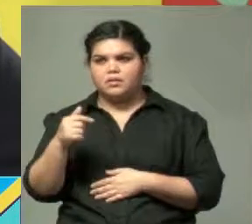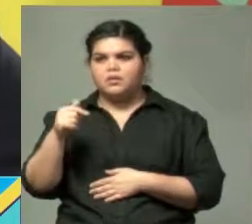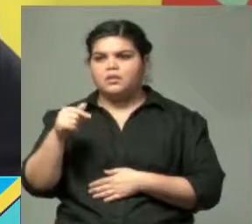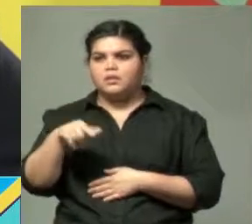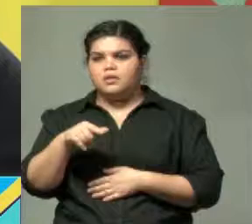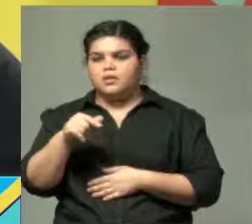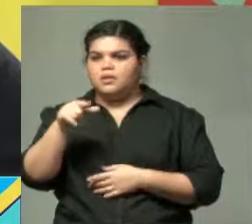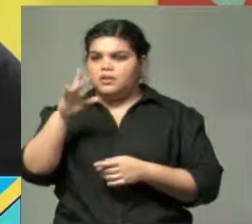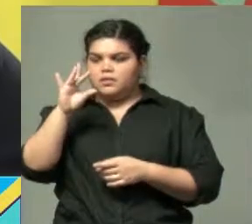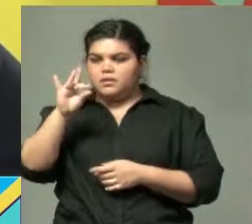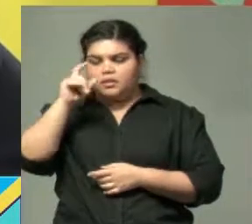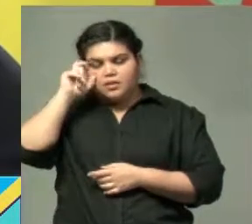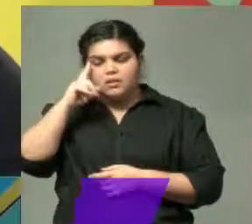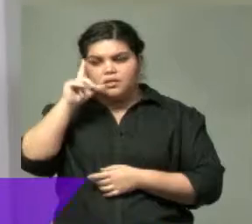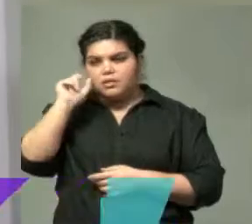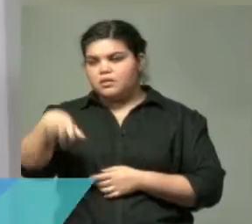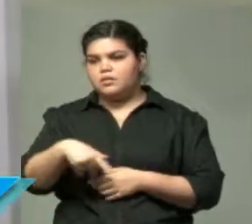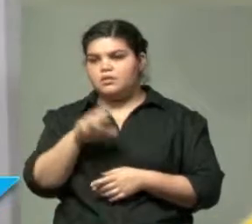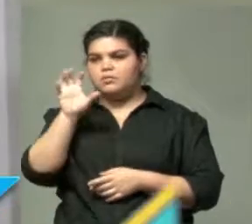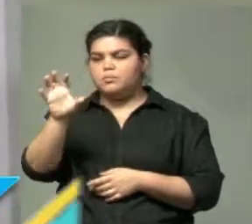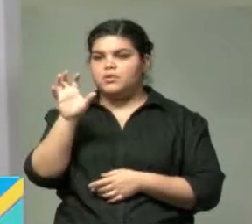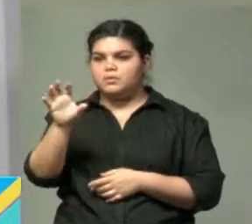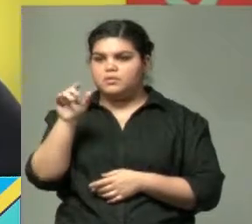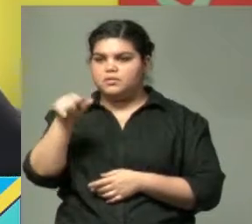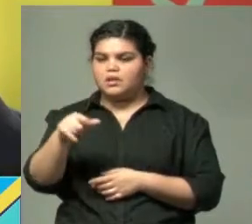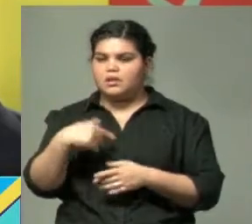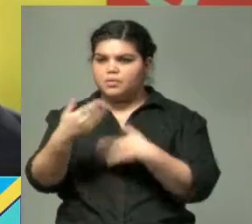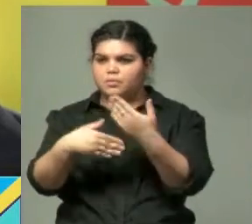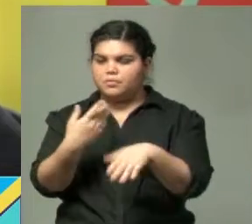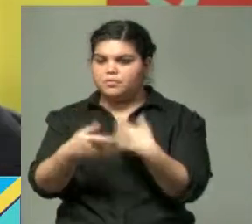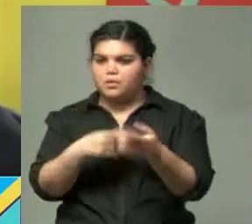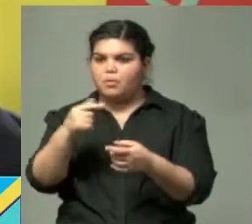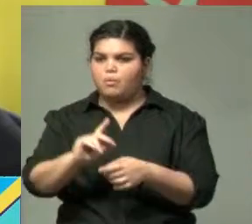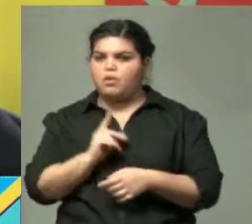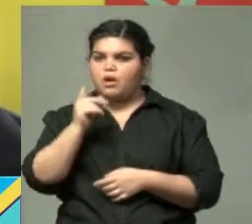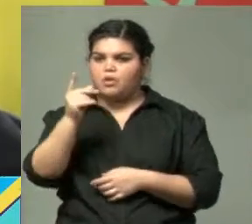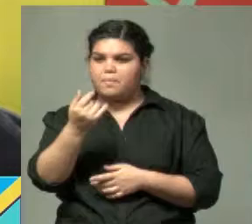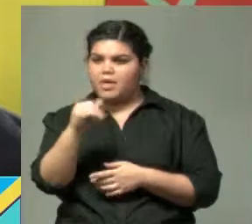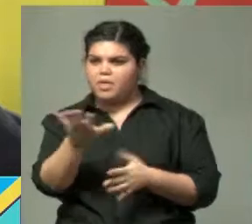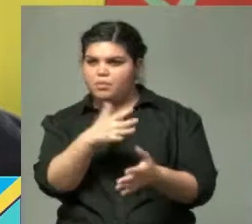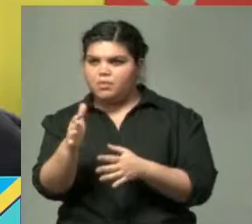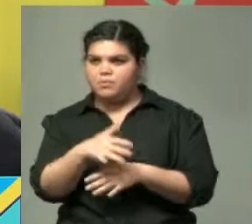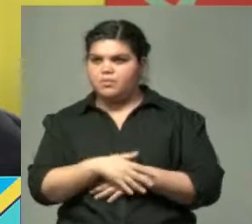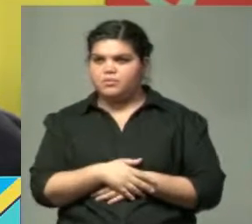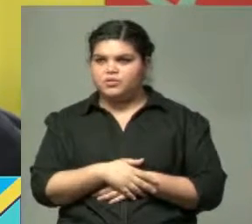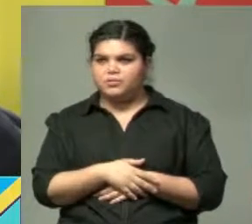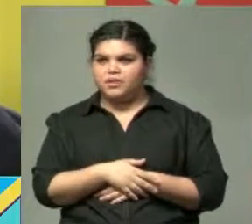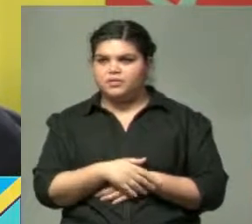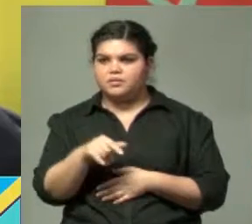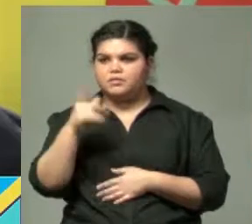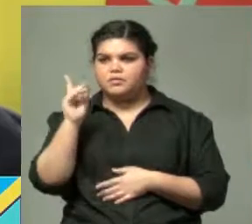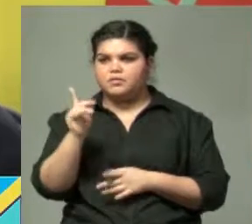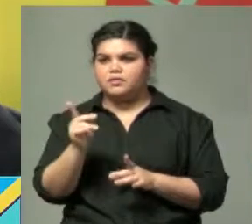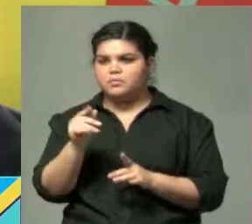el órgano provincial que empezó a funcionar hace 1 año y medio. En realidad estaba desmantelado, se ha vuelto a medir